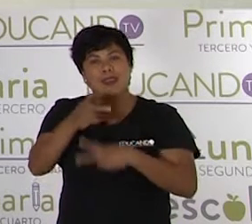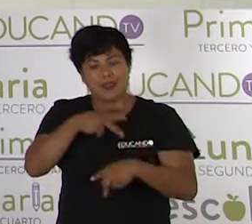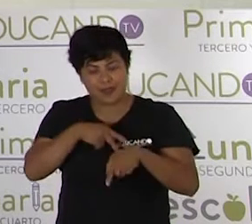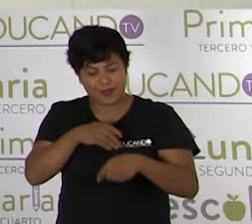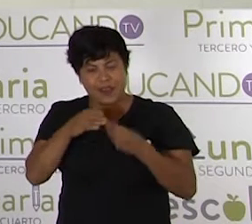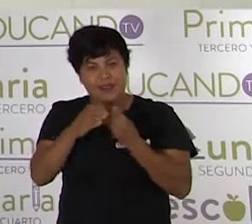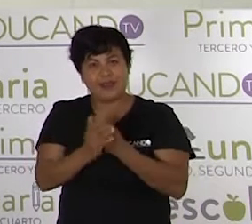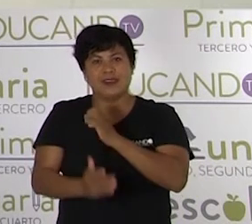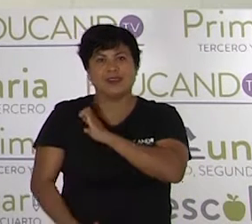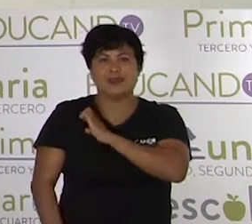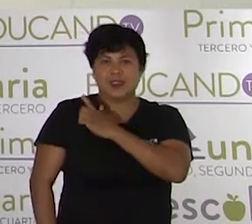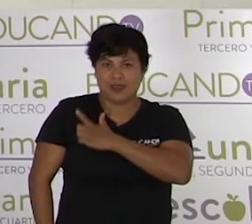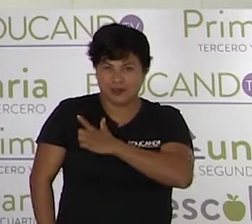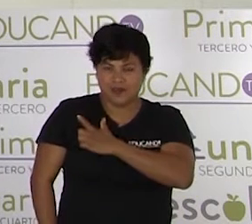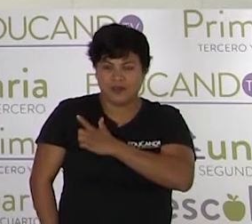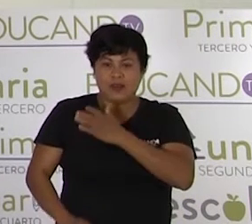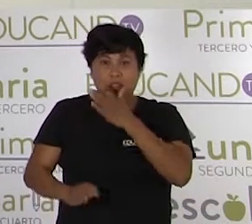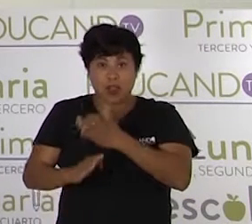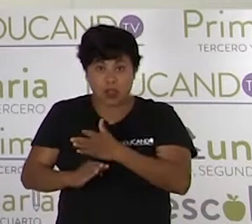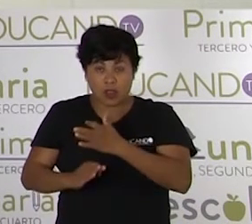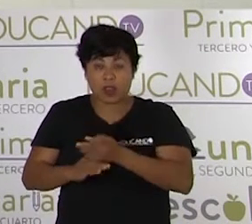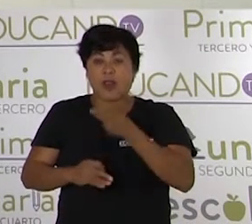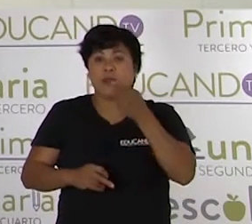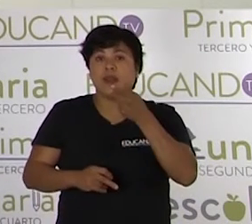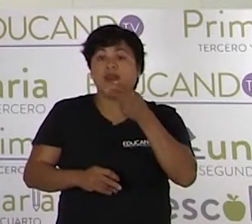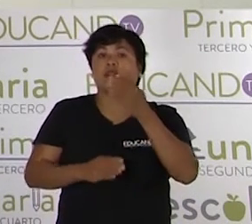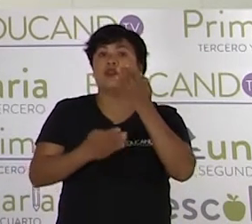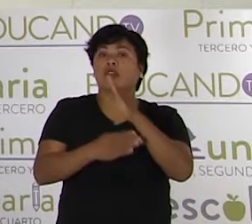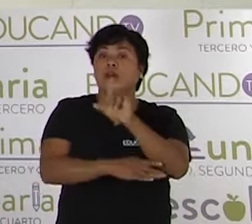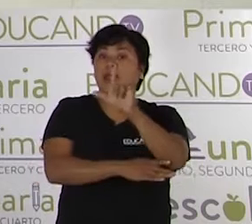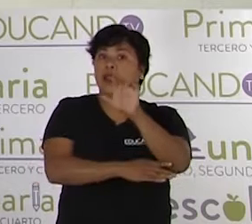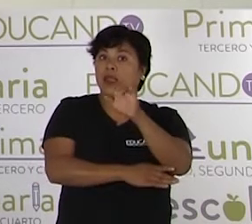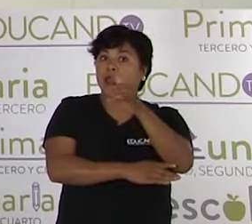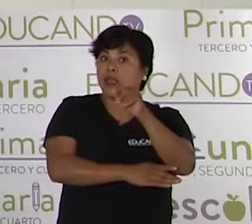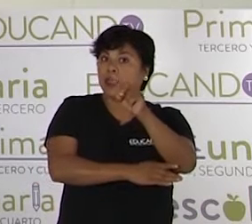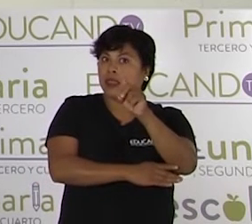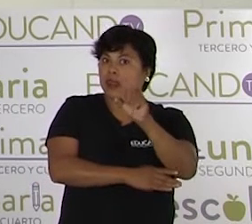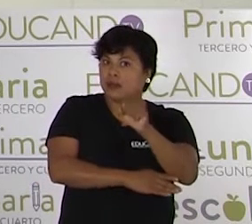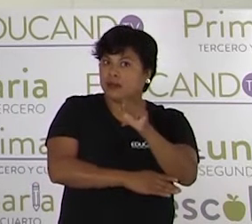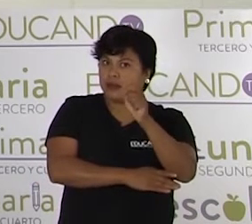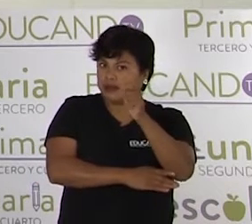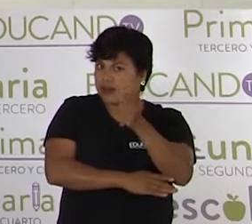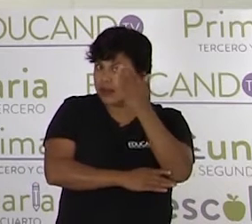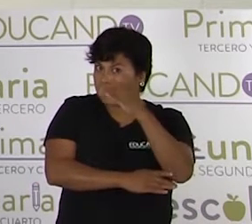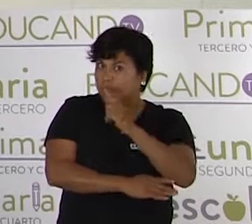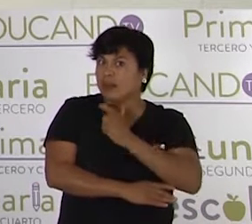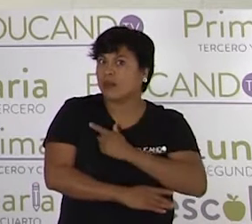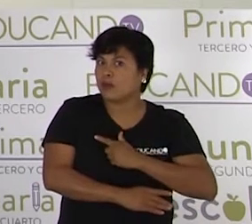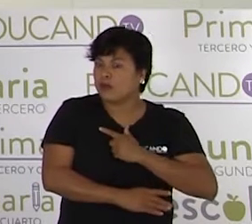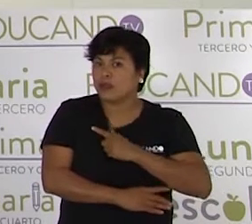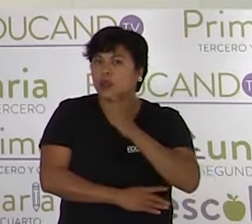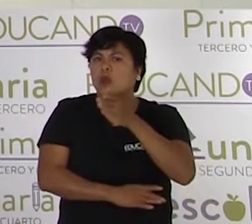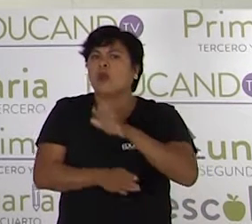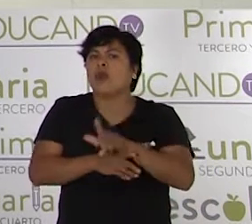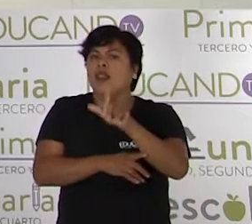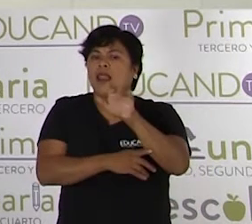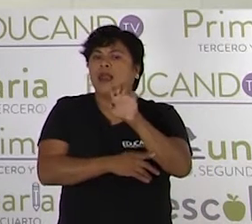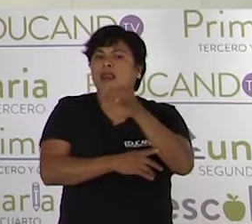sesión de español. El día de hoy hablaremos sobre las leyendas. ¿Te gustan las leyendas? ¿Qué leyendas has